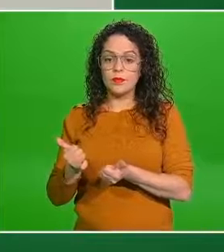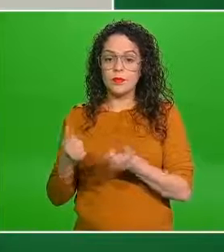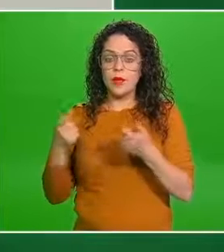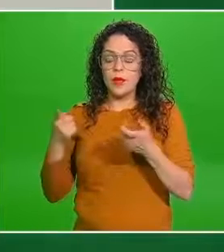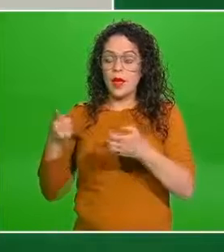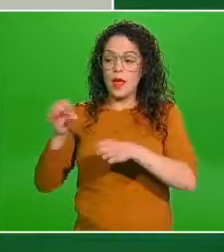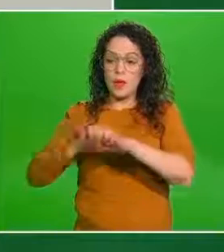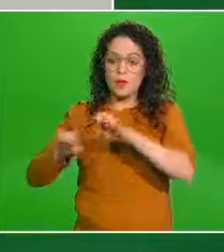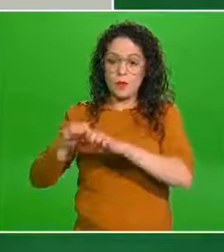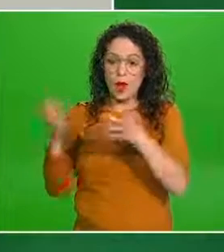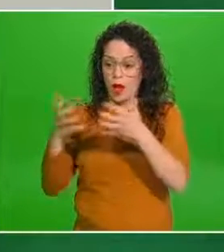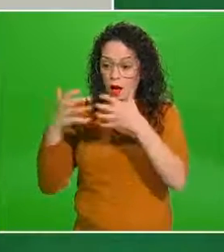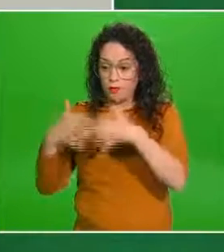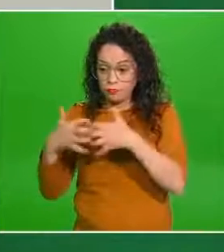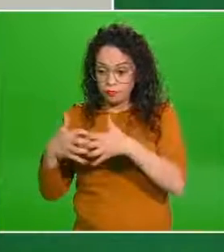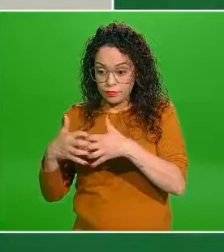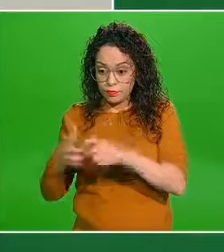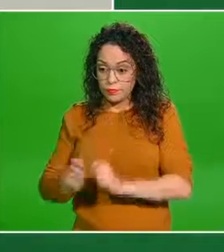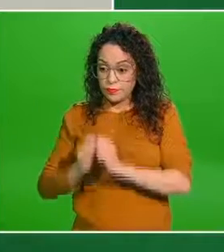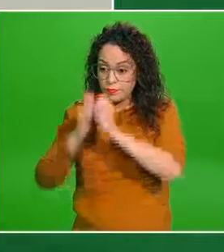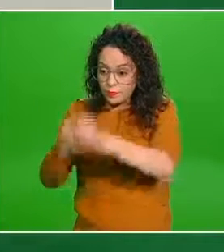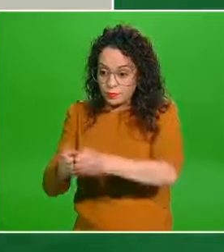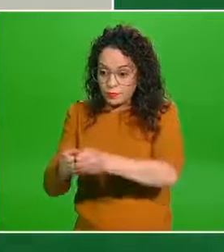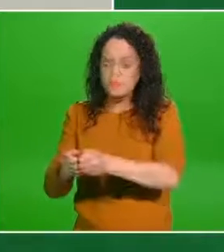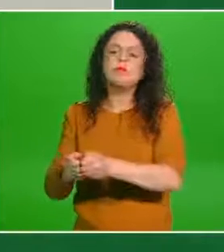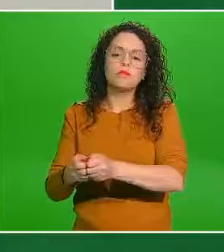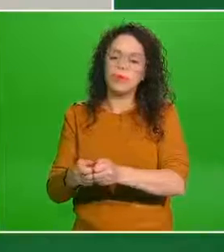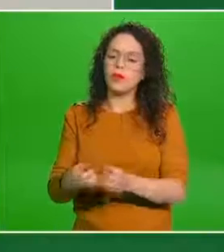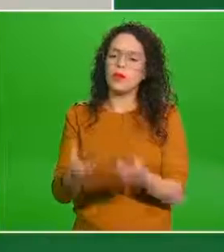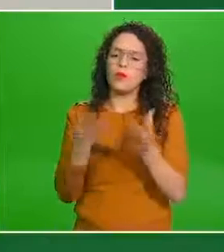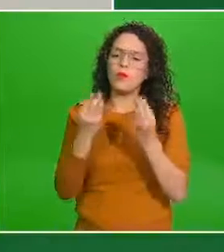produciendo, pues bueno, hay sí toda una serie